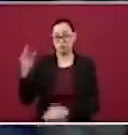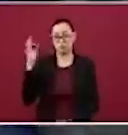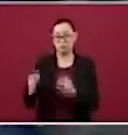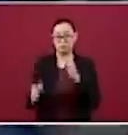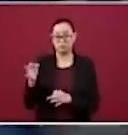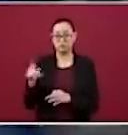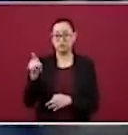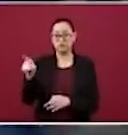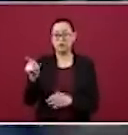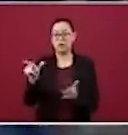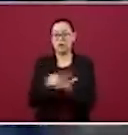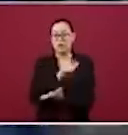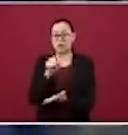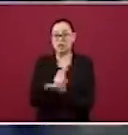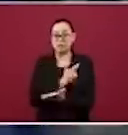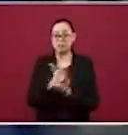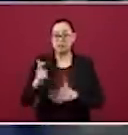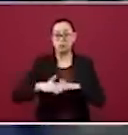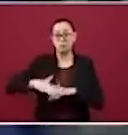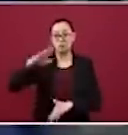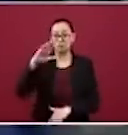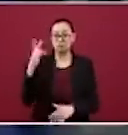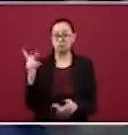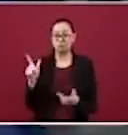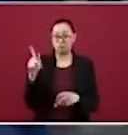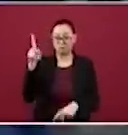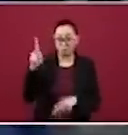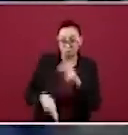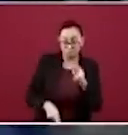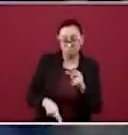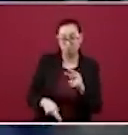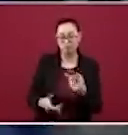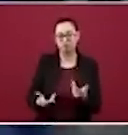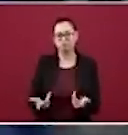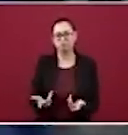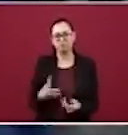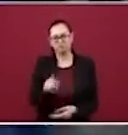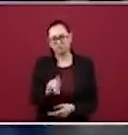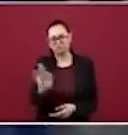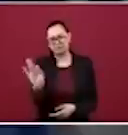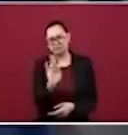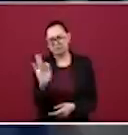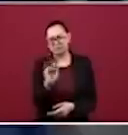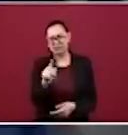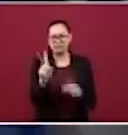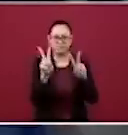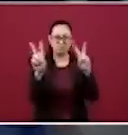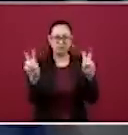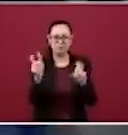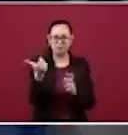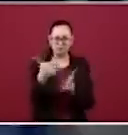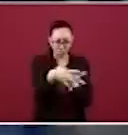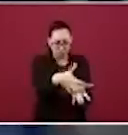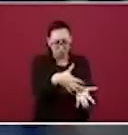la aplicación de la ley de salarios máximos. Si desde su punto de vista esto no puede llegar a poner en riesgo del plan de austeridad,